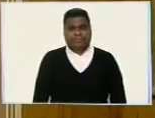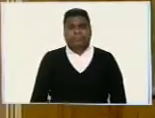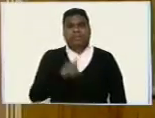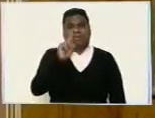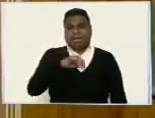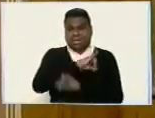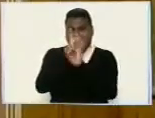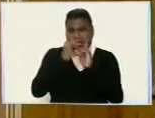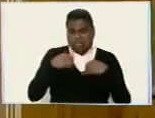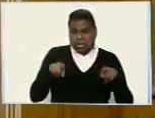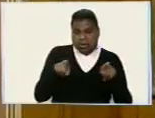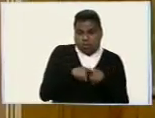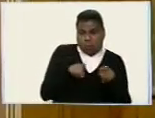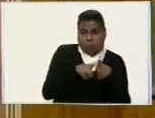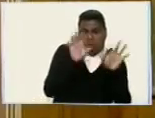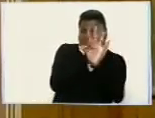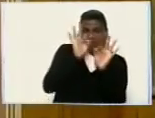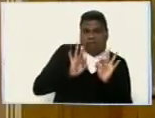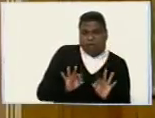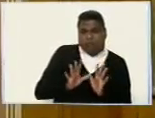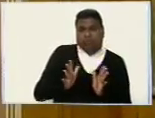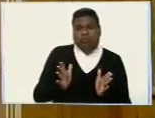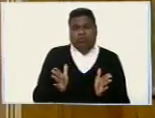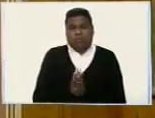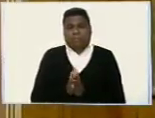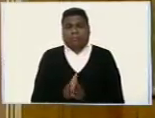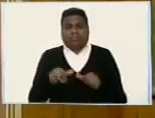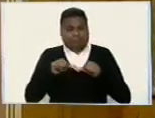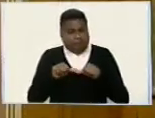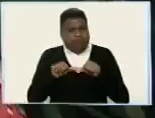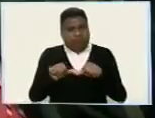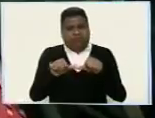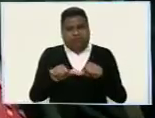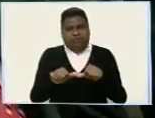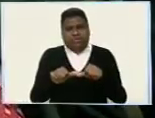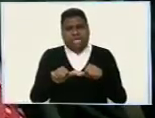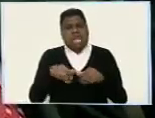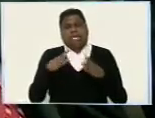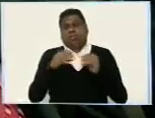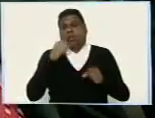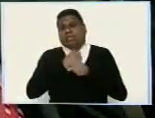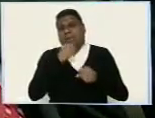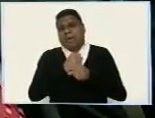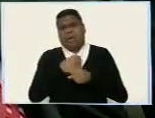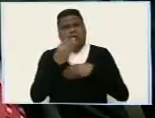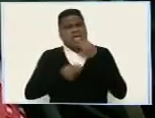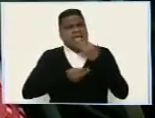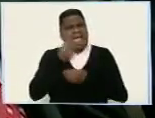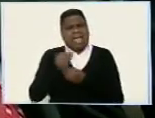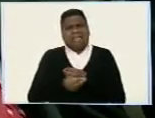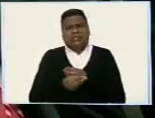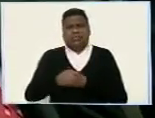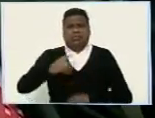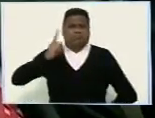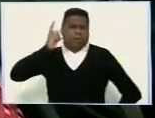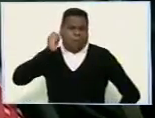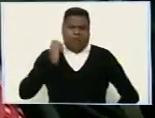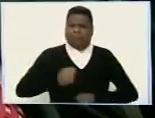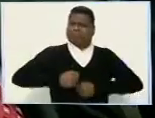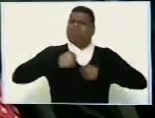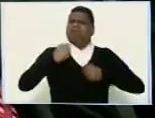igual manera una continuidad a la excelente gestión realizada por esa mujer guerrera,